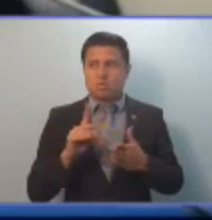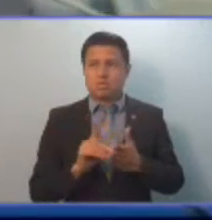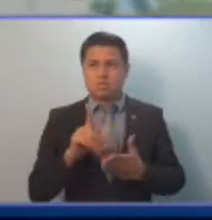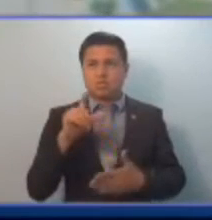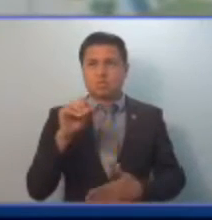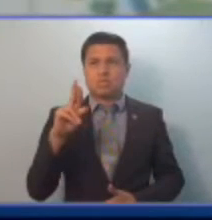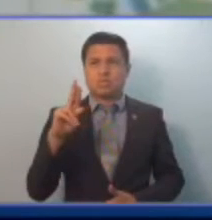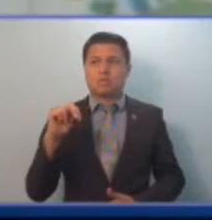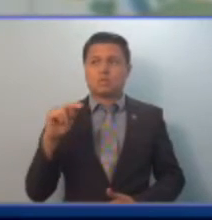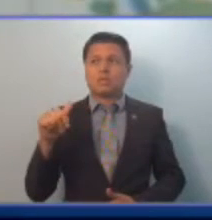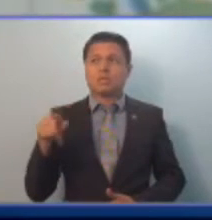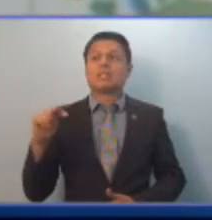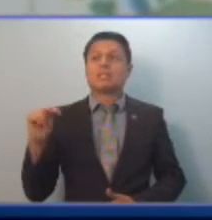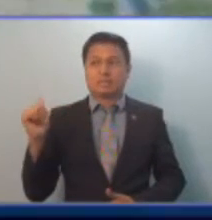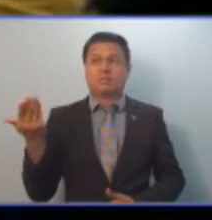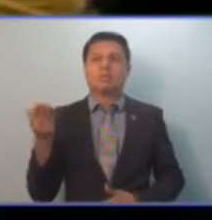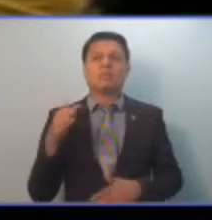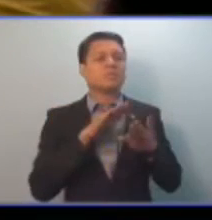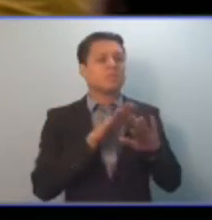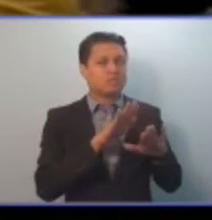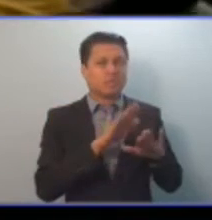Gracias.